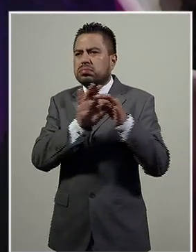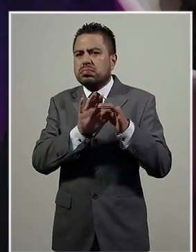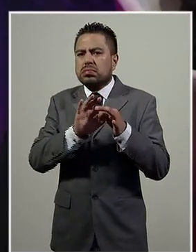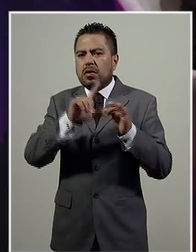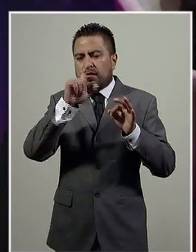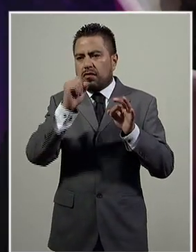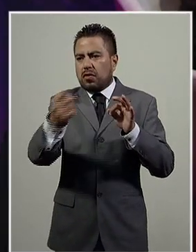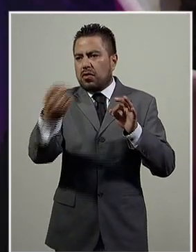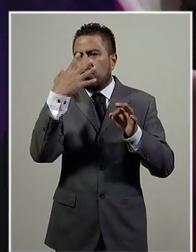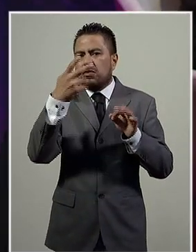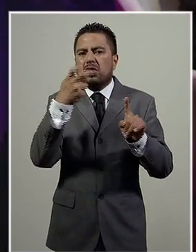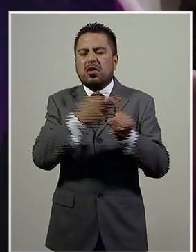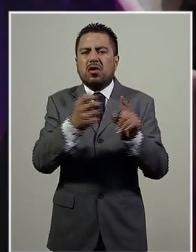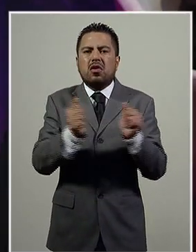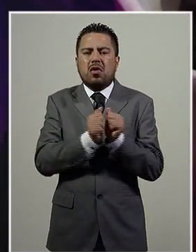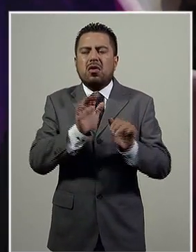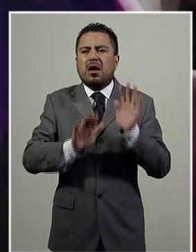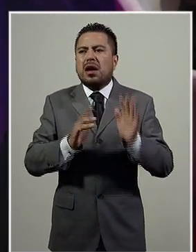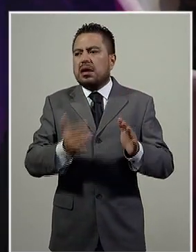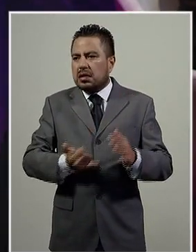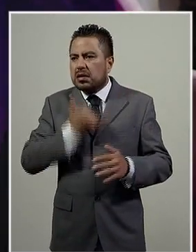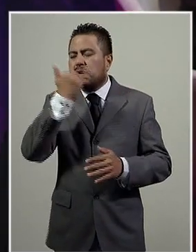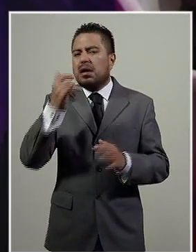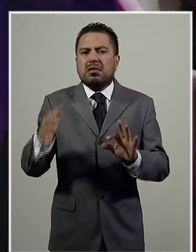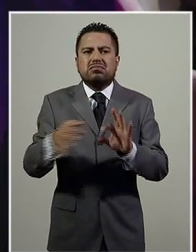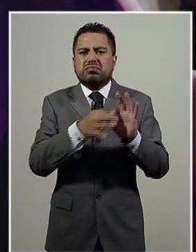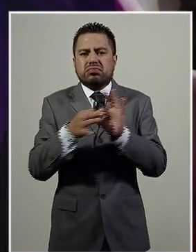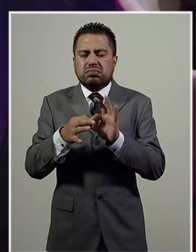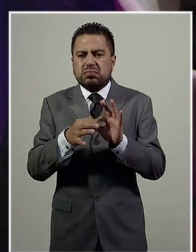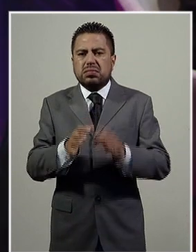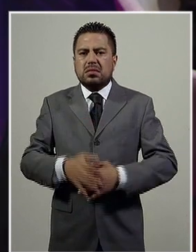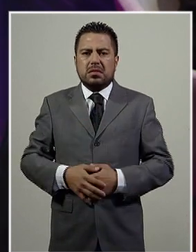la fotografía, o qué tanto te equivocas al asociarla.